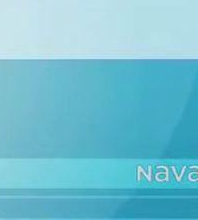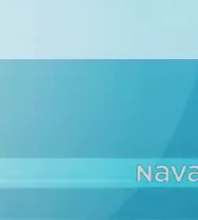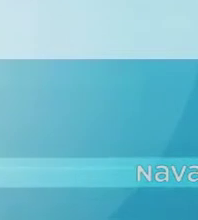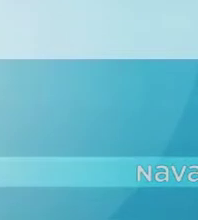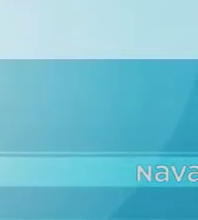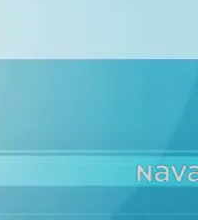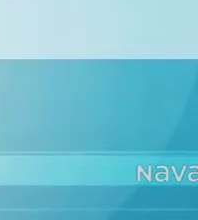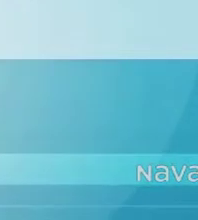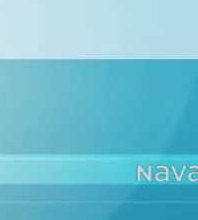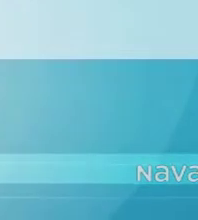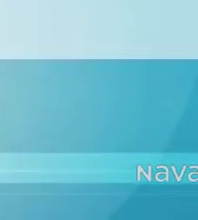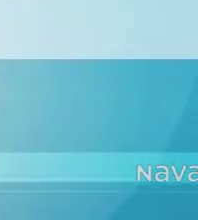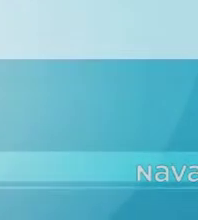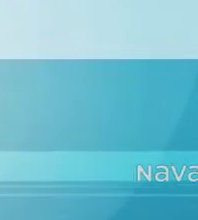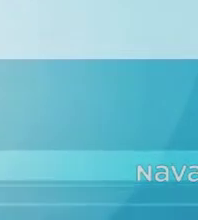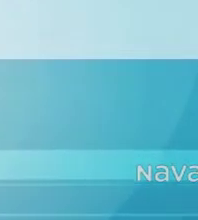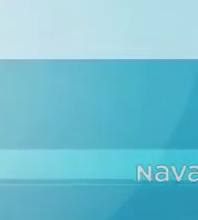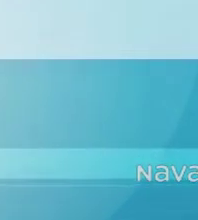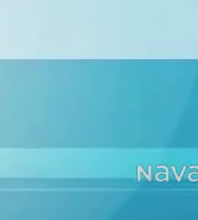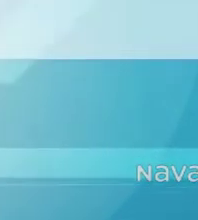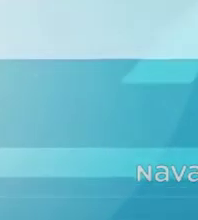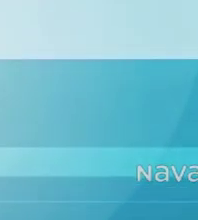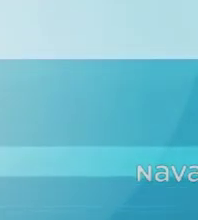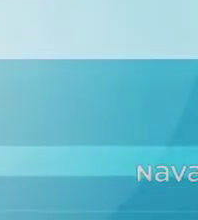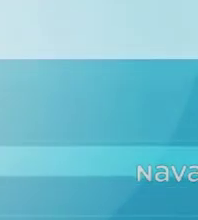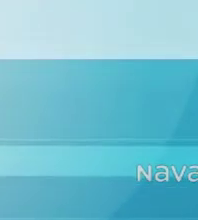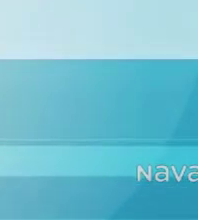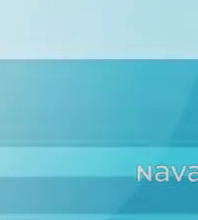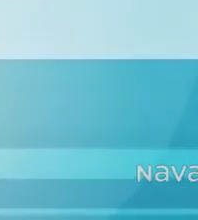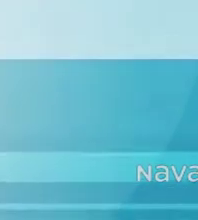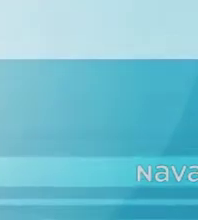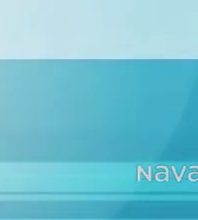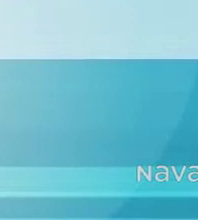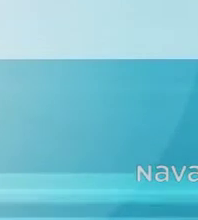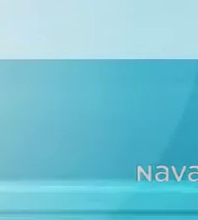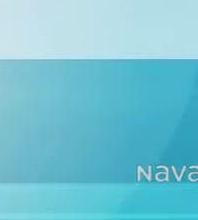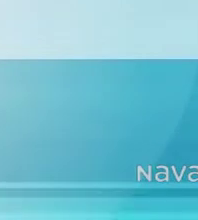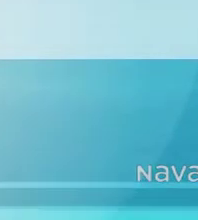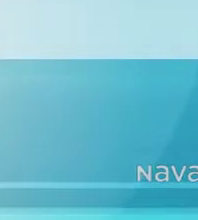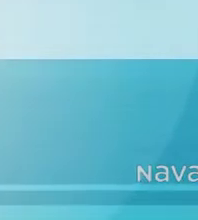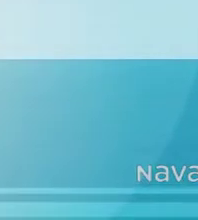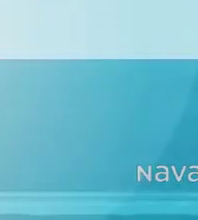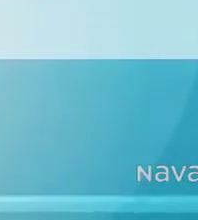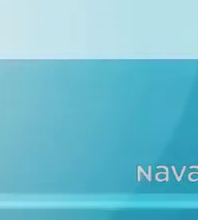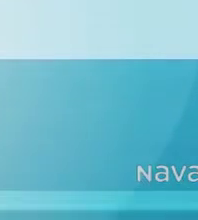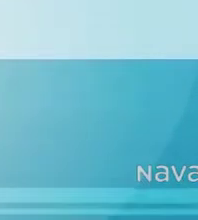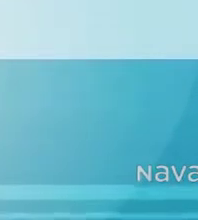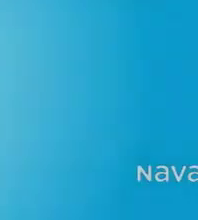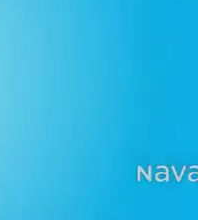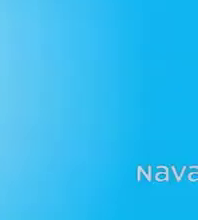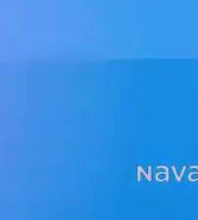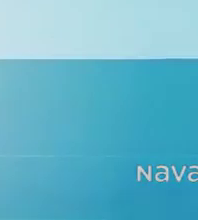Eficacia y Rendimiento. Comenzará el 24 de junio y se dirige a trabajadores de empresas de economía social y personas en desempleo.